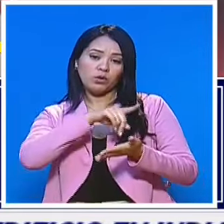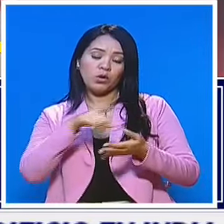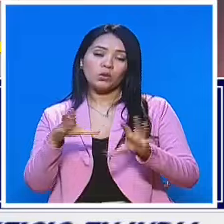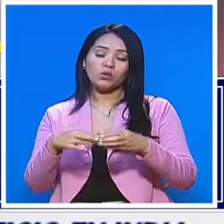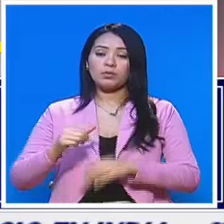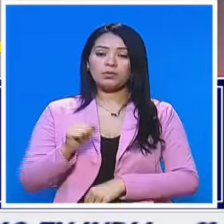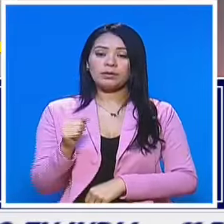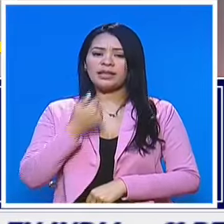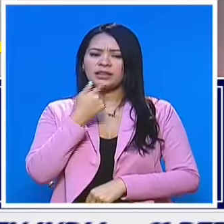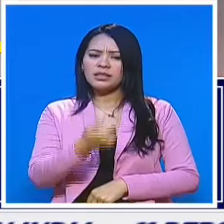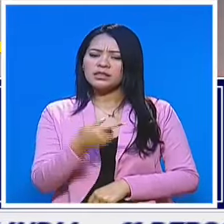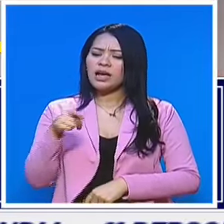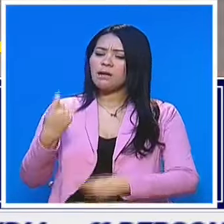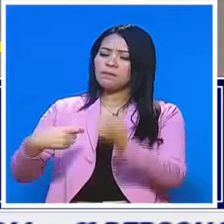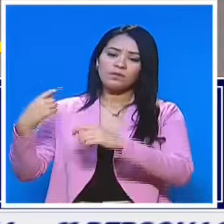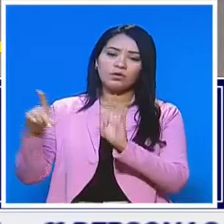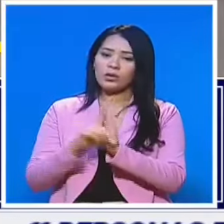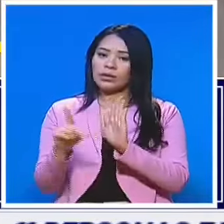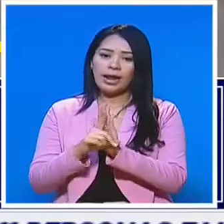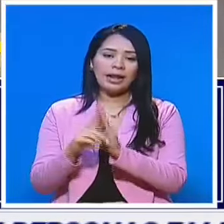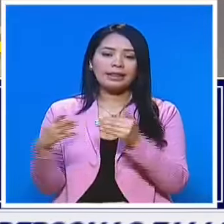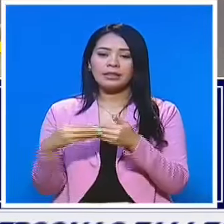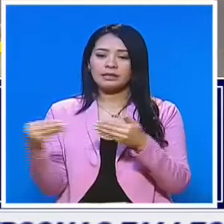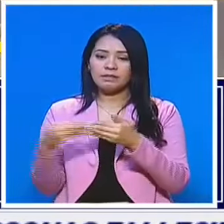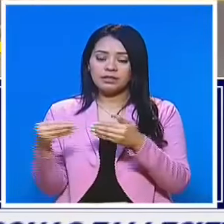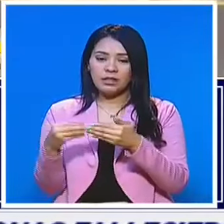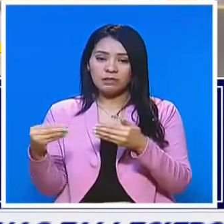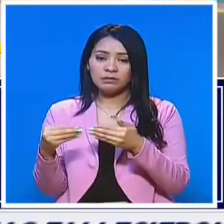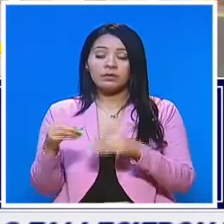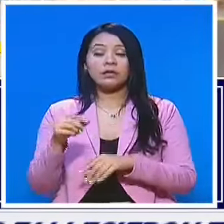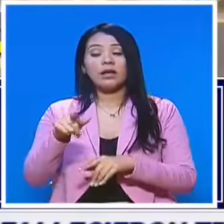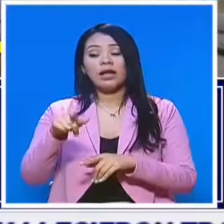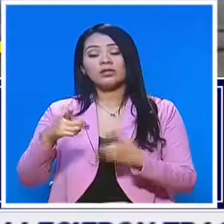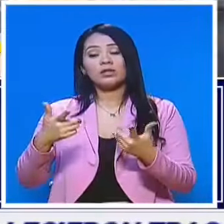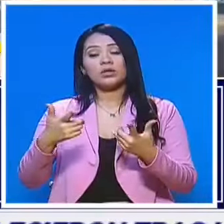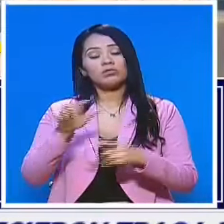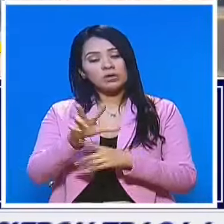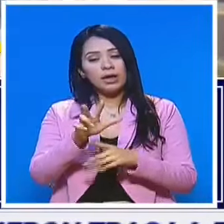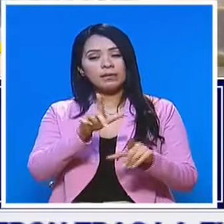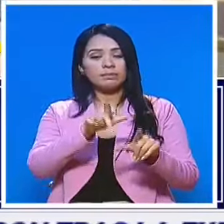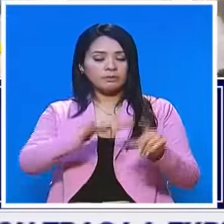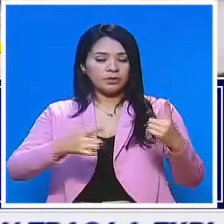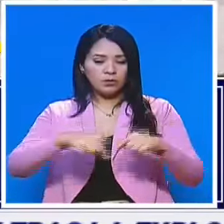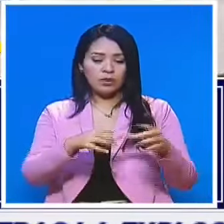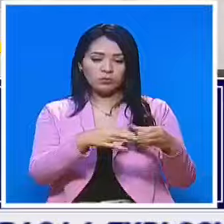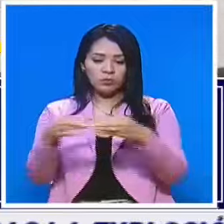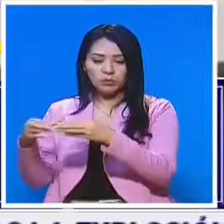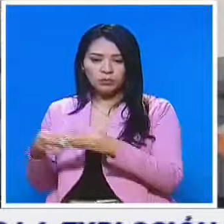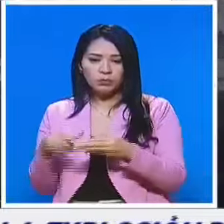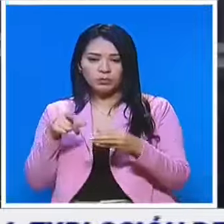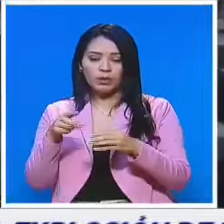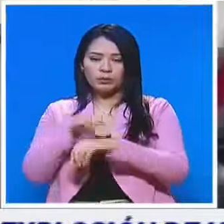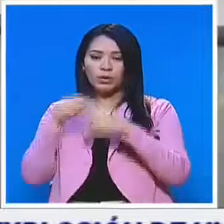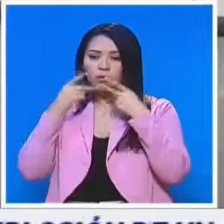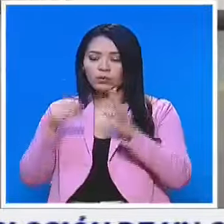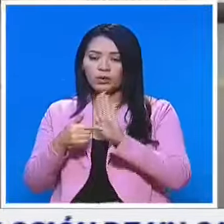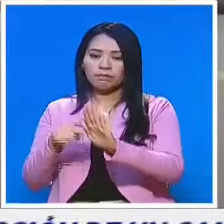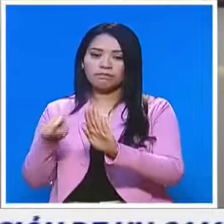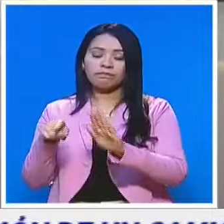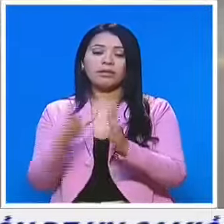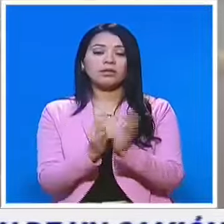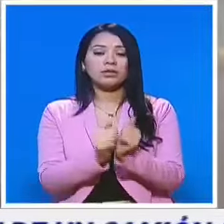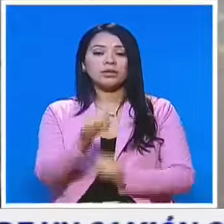provienen del comercio ilegal de Divisas estos tres casos fueron puestos a orden del Ministerio Público desde el estado anzuategui